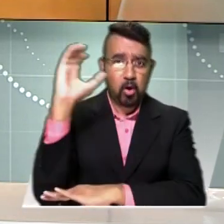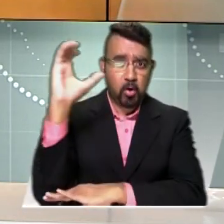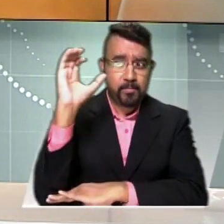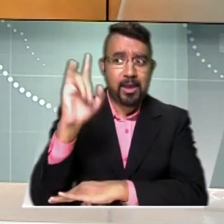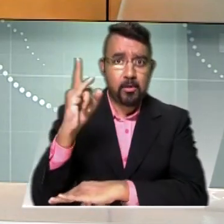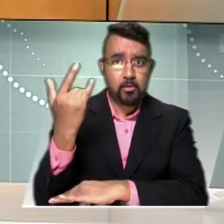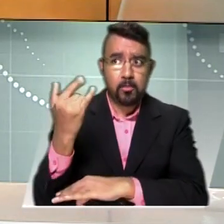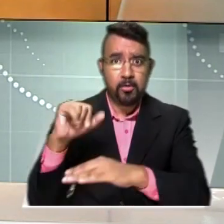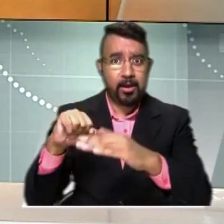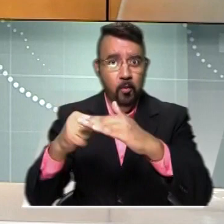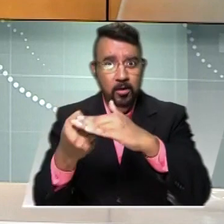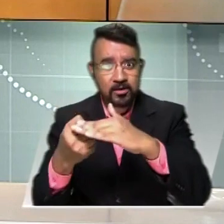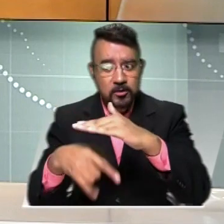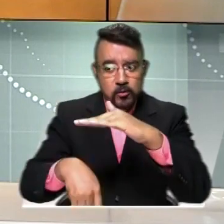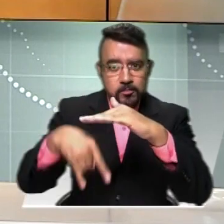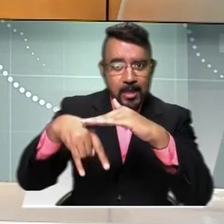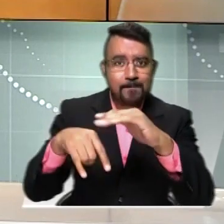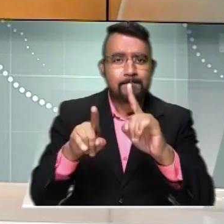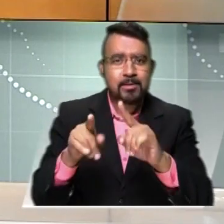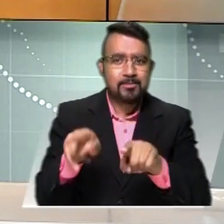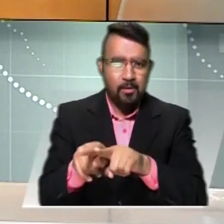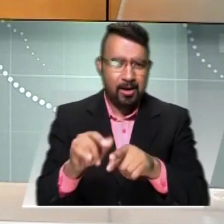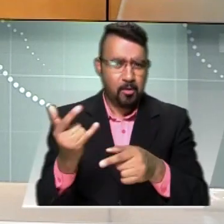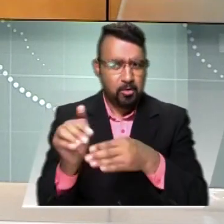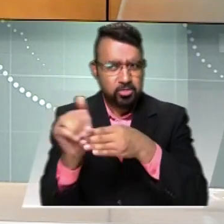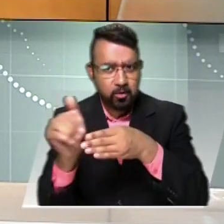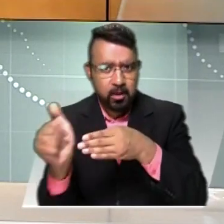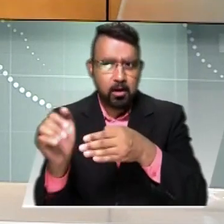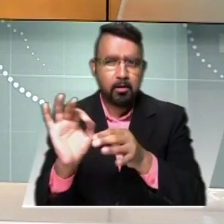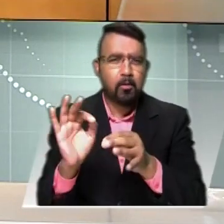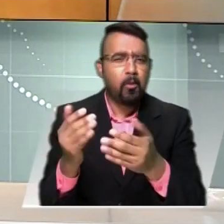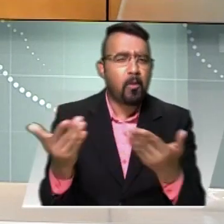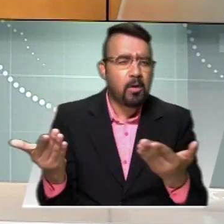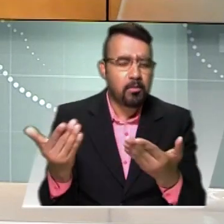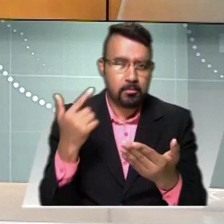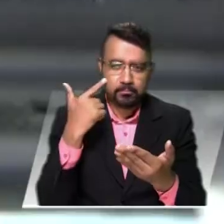por ejemplo. Tenga en cuenta estas recomendaciones a la hora de usarlas.